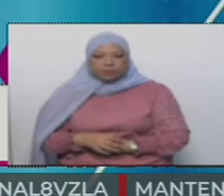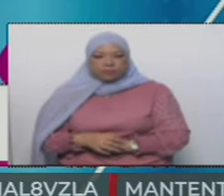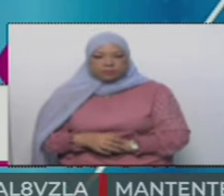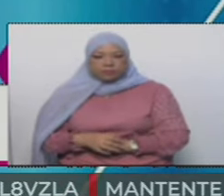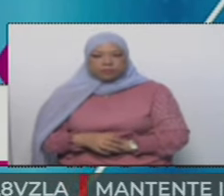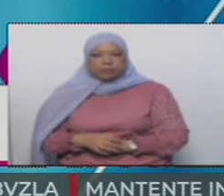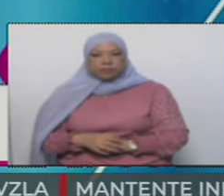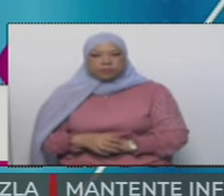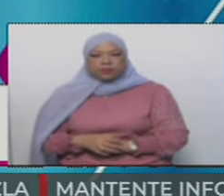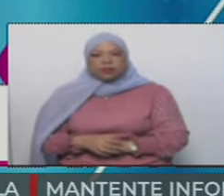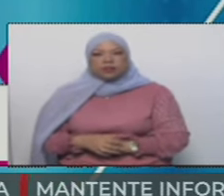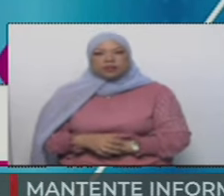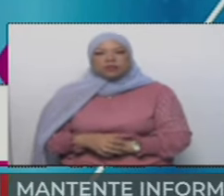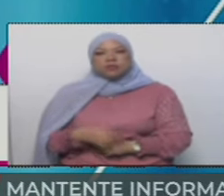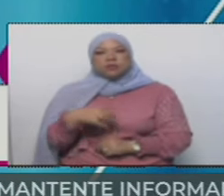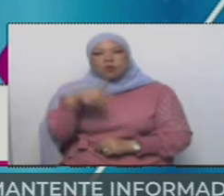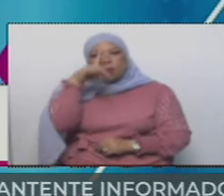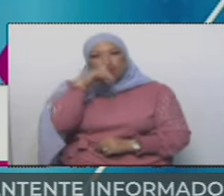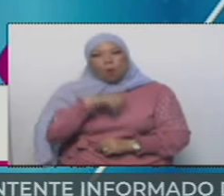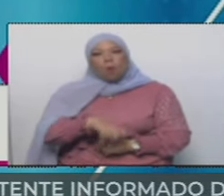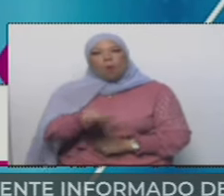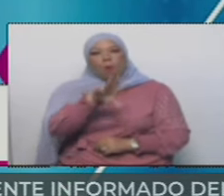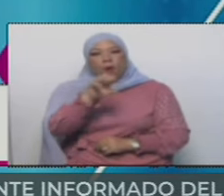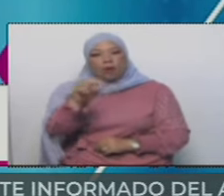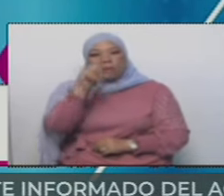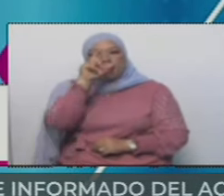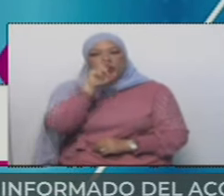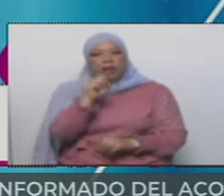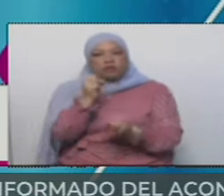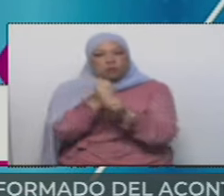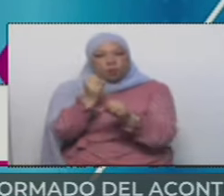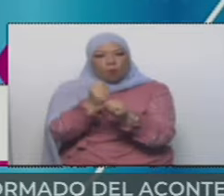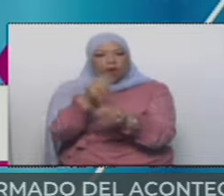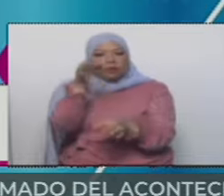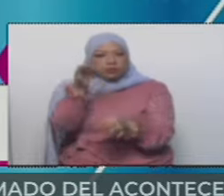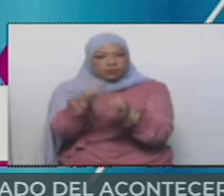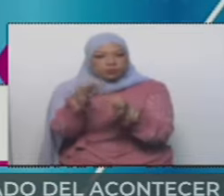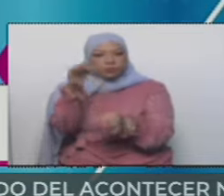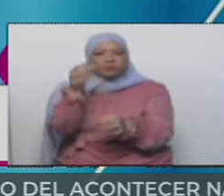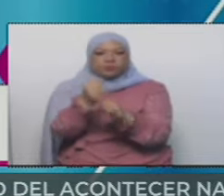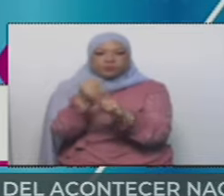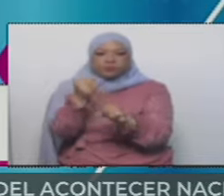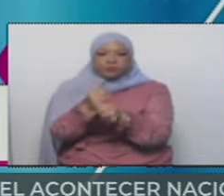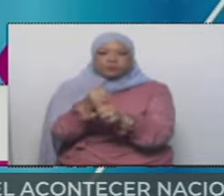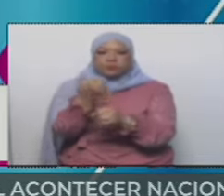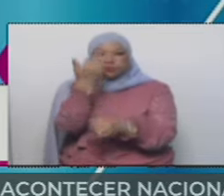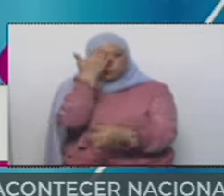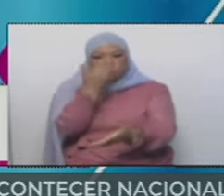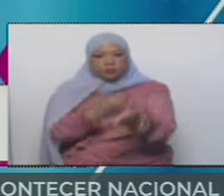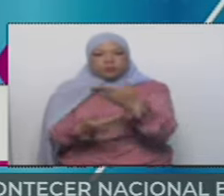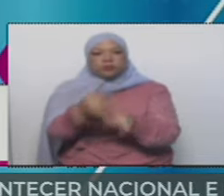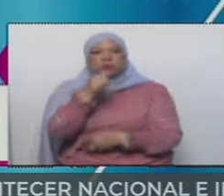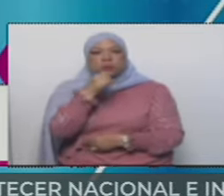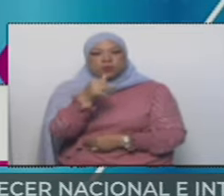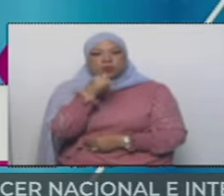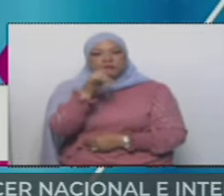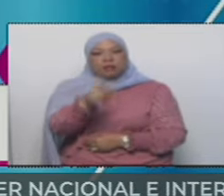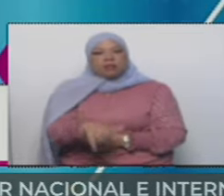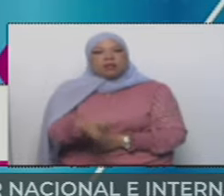que el MST en 40 años ha logrado establecer de manera exitosa con los asentamientos campesinos